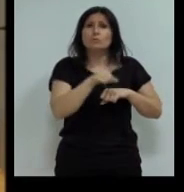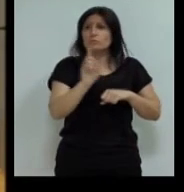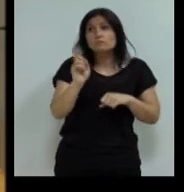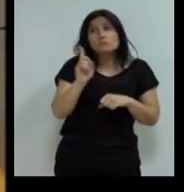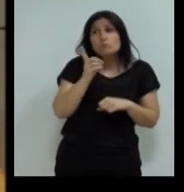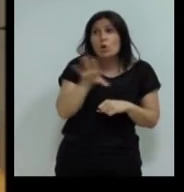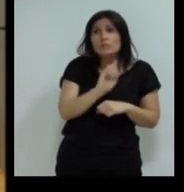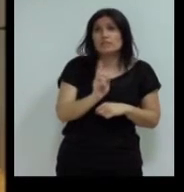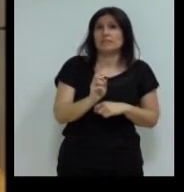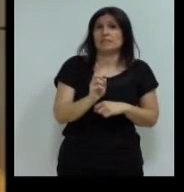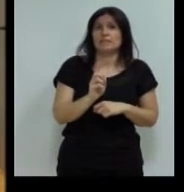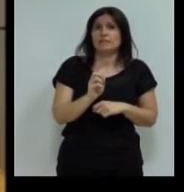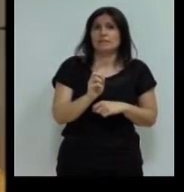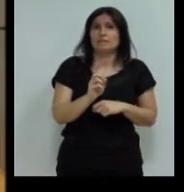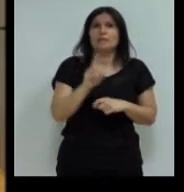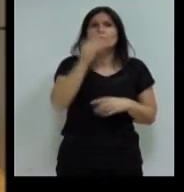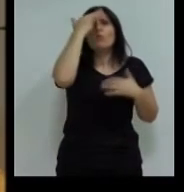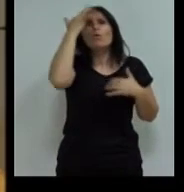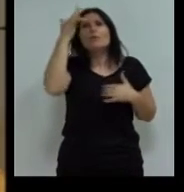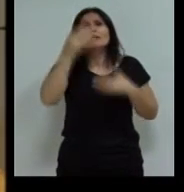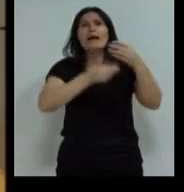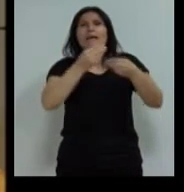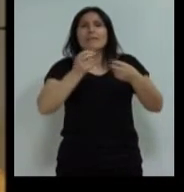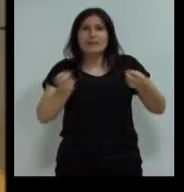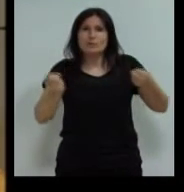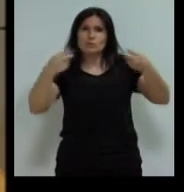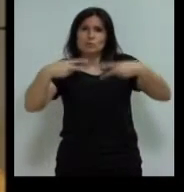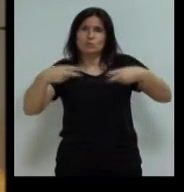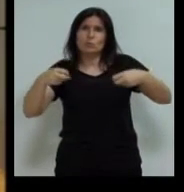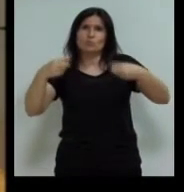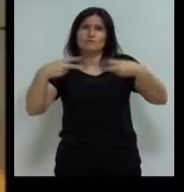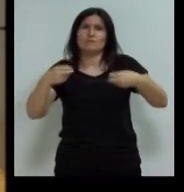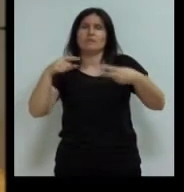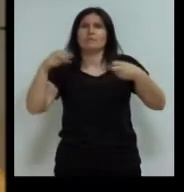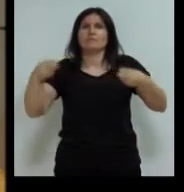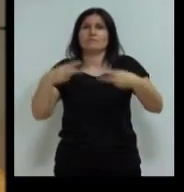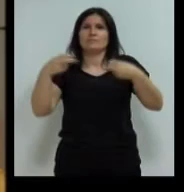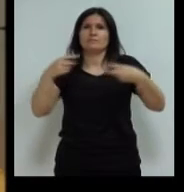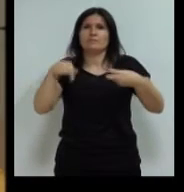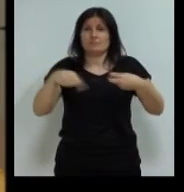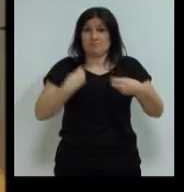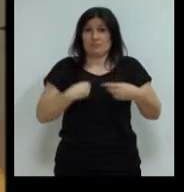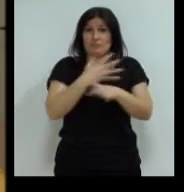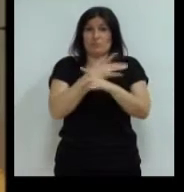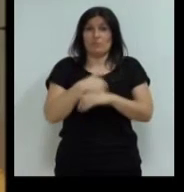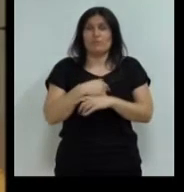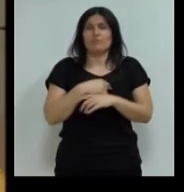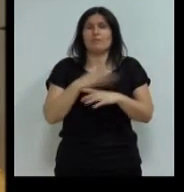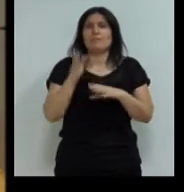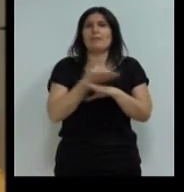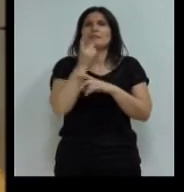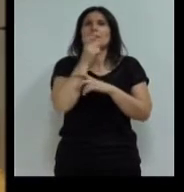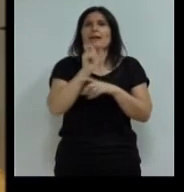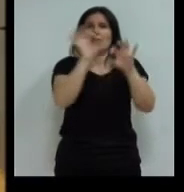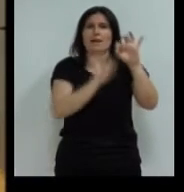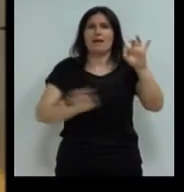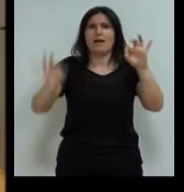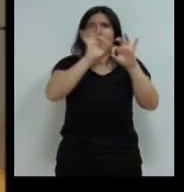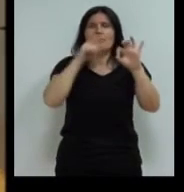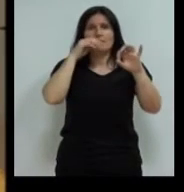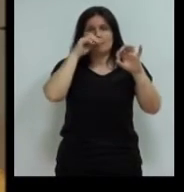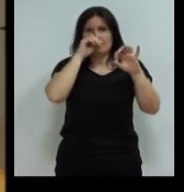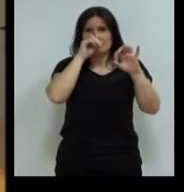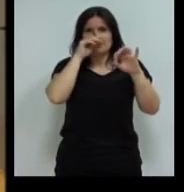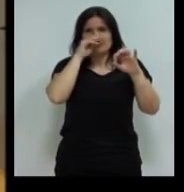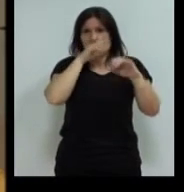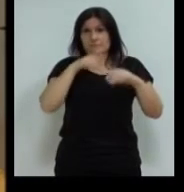Pues No. imagínate tú ahora hacer el subtitulado, que lo hemos hecho, de pasapalabra. Tienes que coger y es que tú no puedes, porque tú